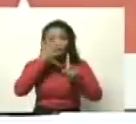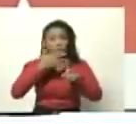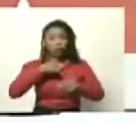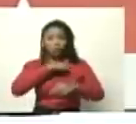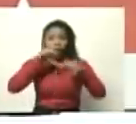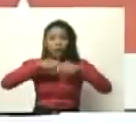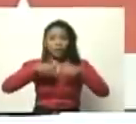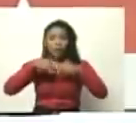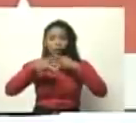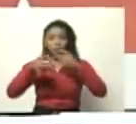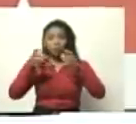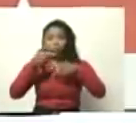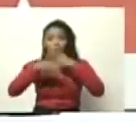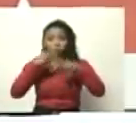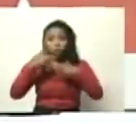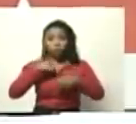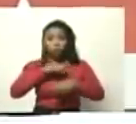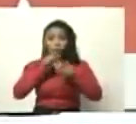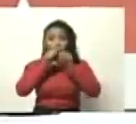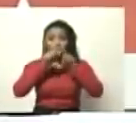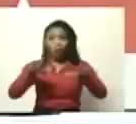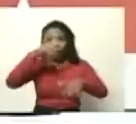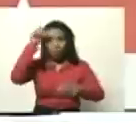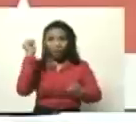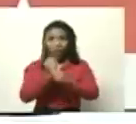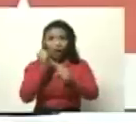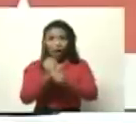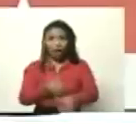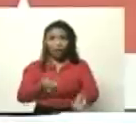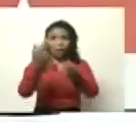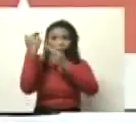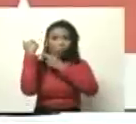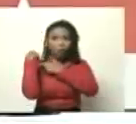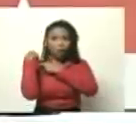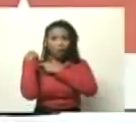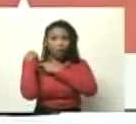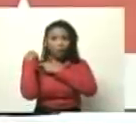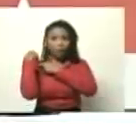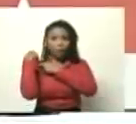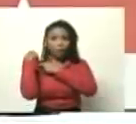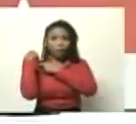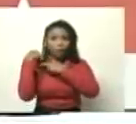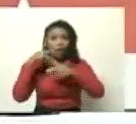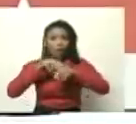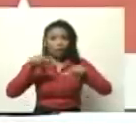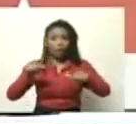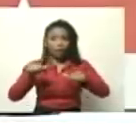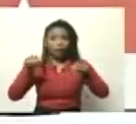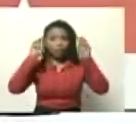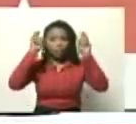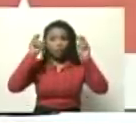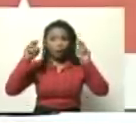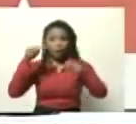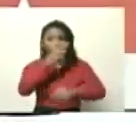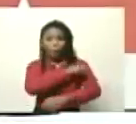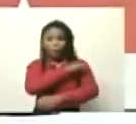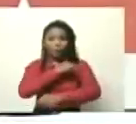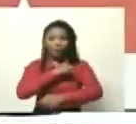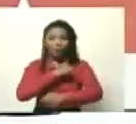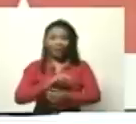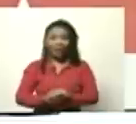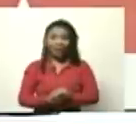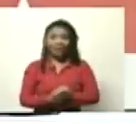aquí en el partido es que nos despleguemos a trabajar con los responsables, la ministra Magaly Gutiérrez en el tema de los hospitales, con